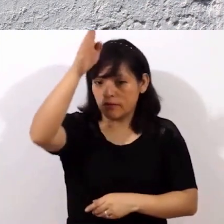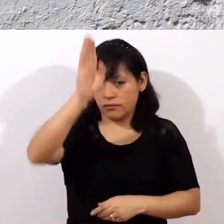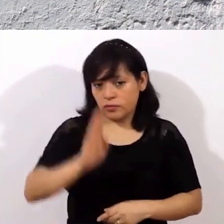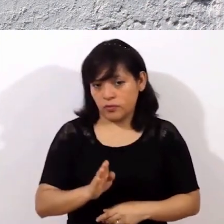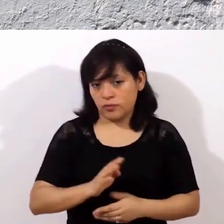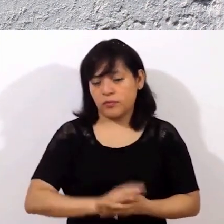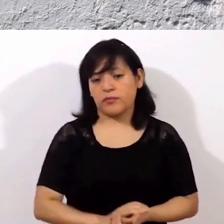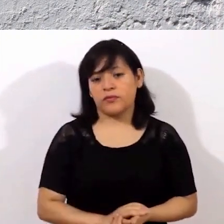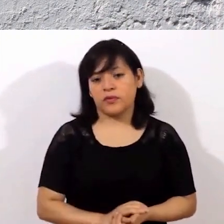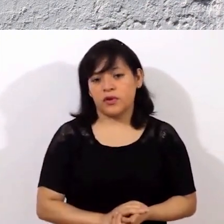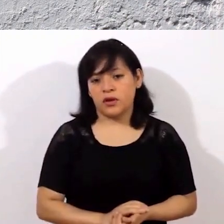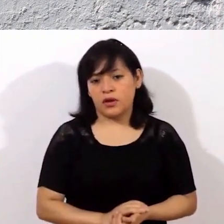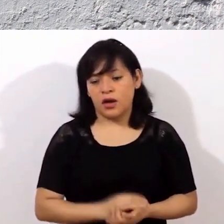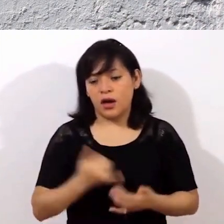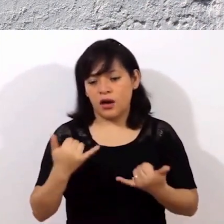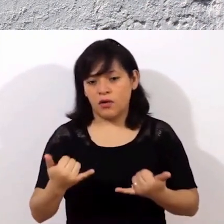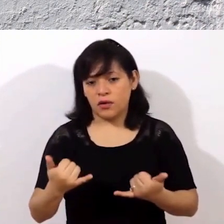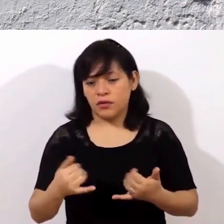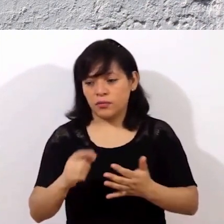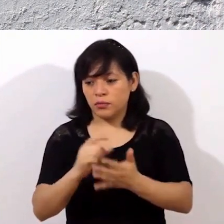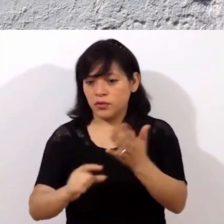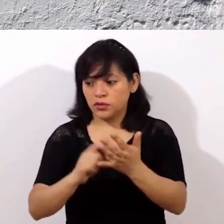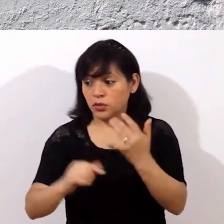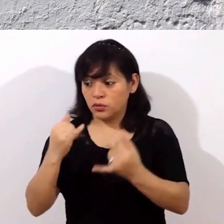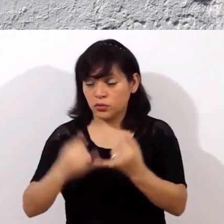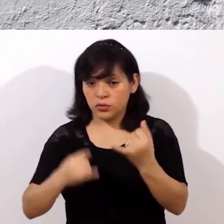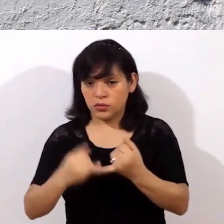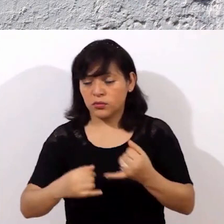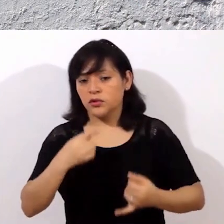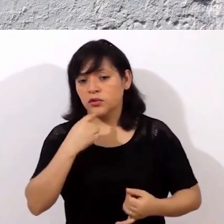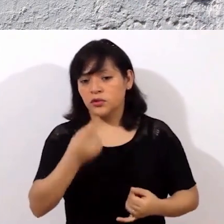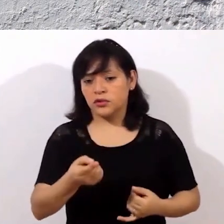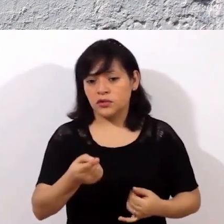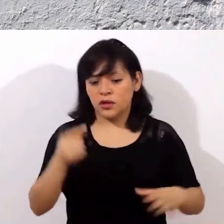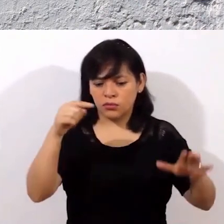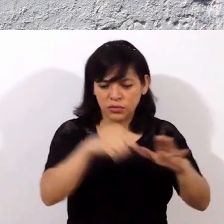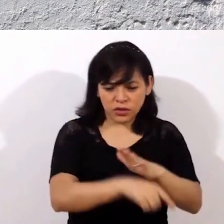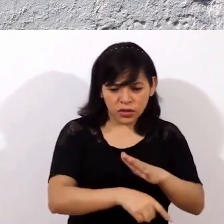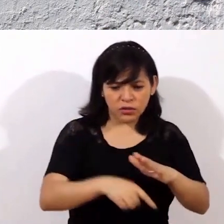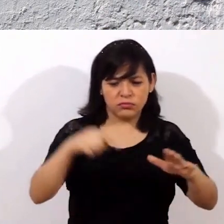nuestra existencia en el Señor. La última parte de este versículo dice,